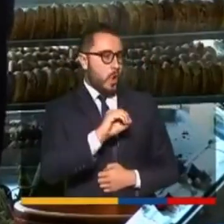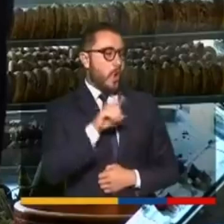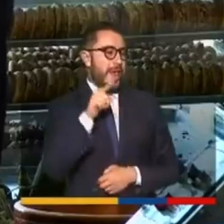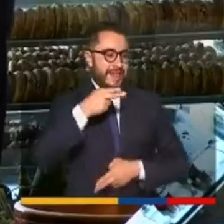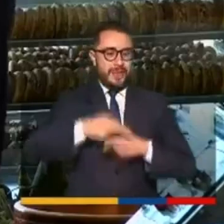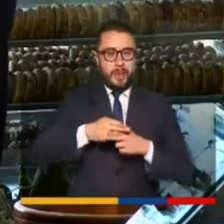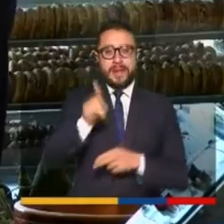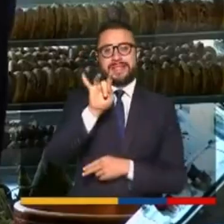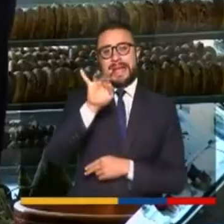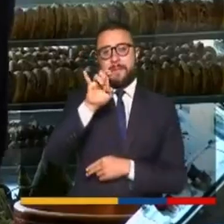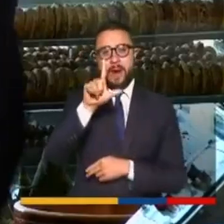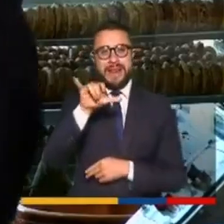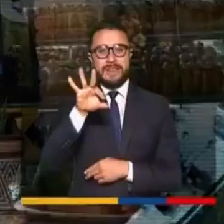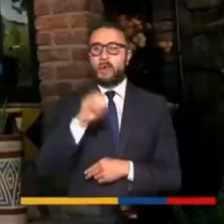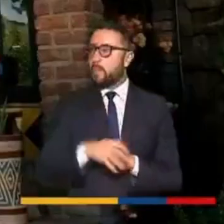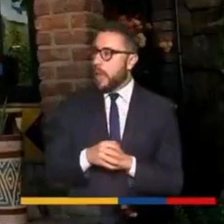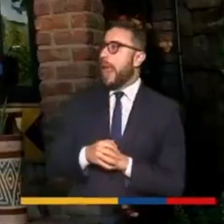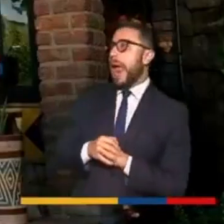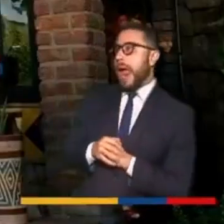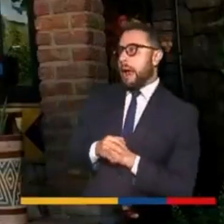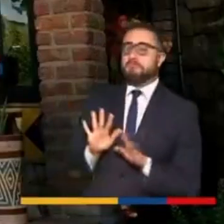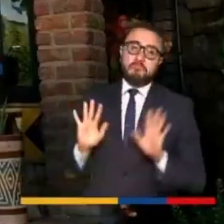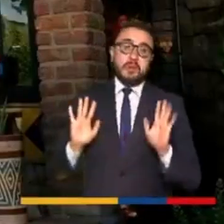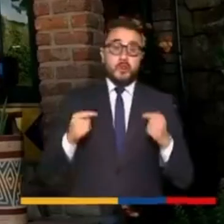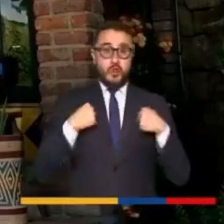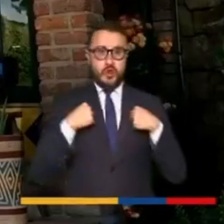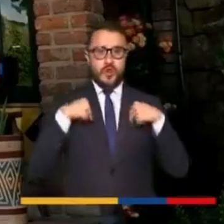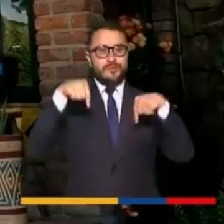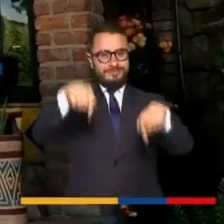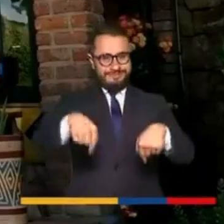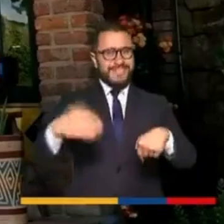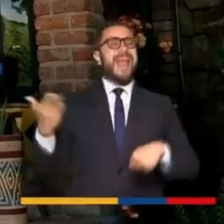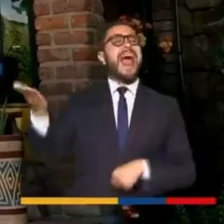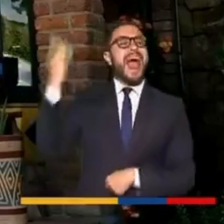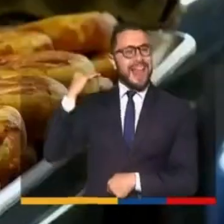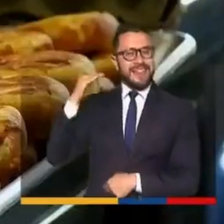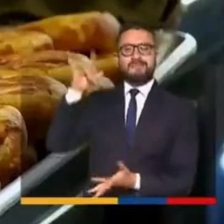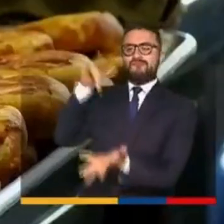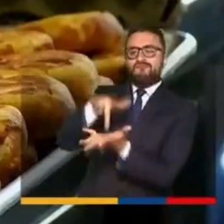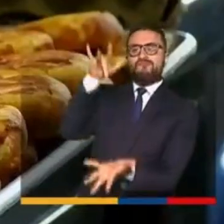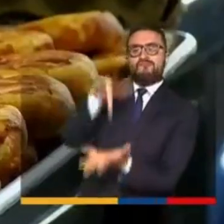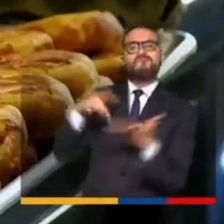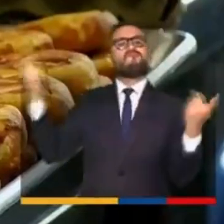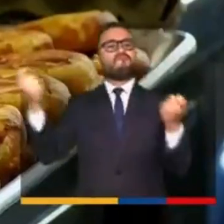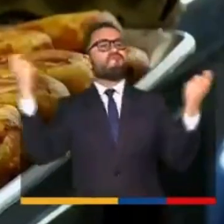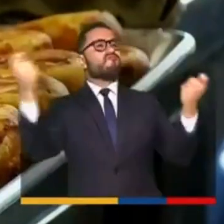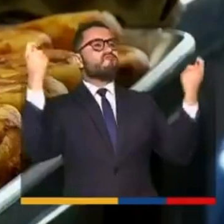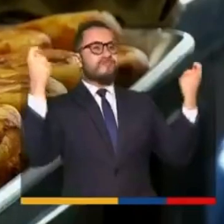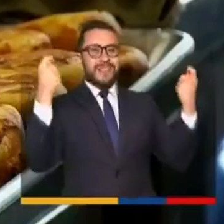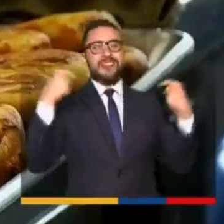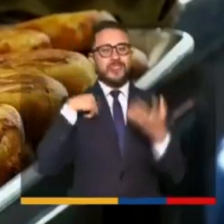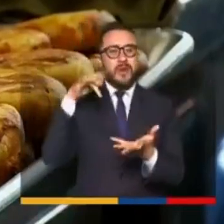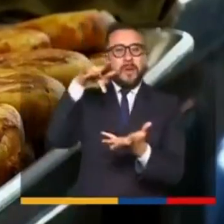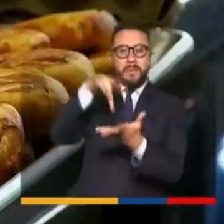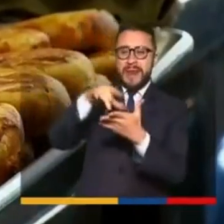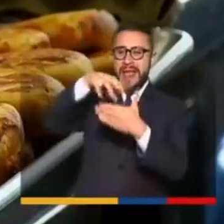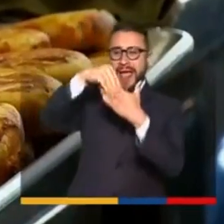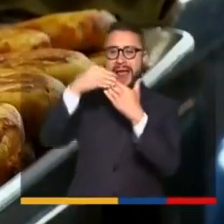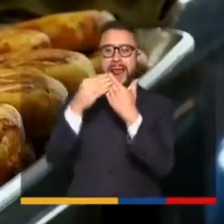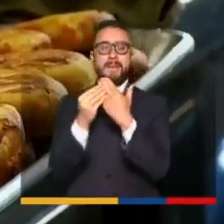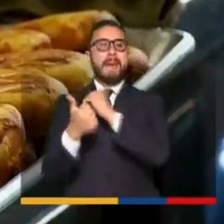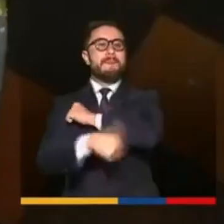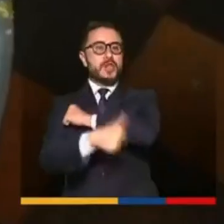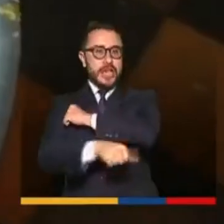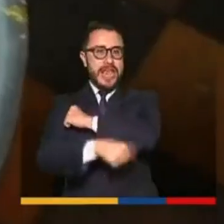llama Samuelito. Bueno, yo aquí venía varias veces, en campaña muchas, a comerme unas arepas de